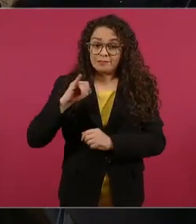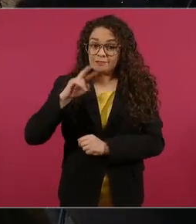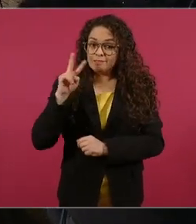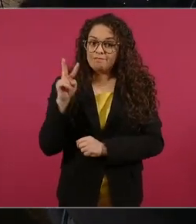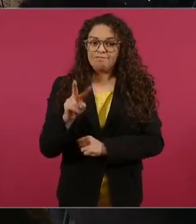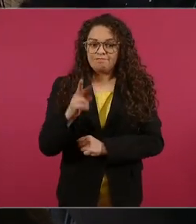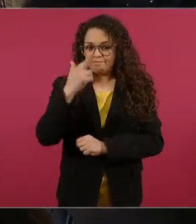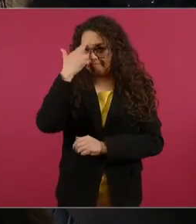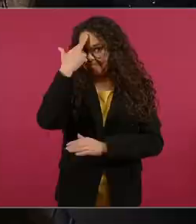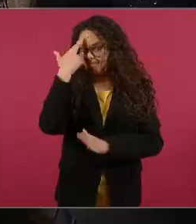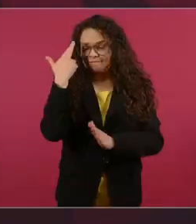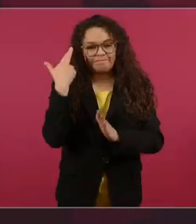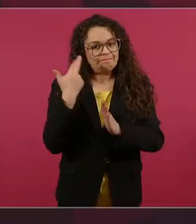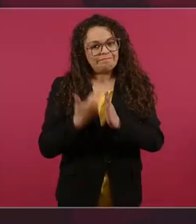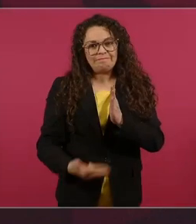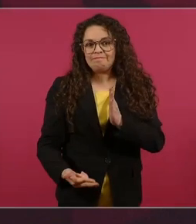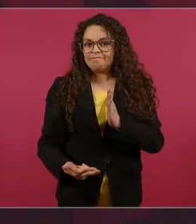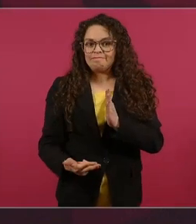¿Y se veía normal?